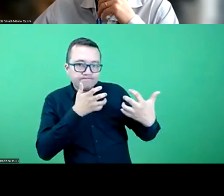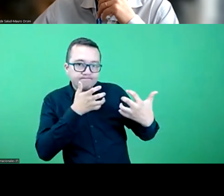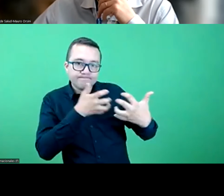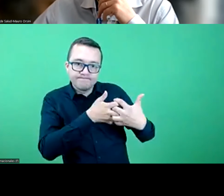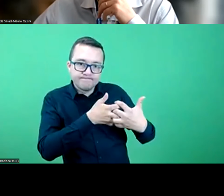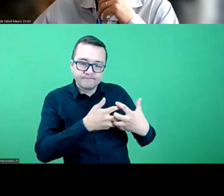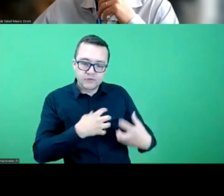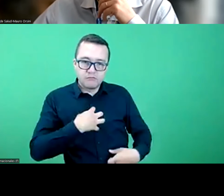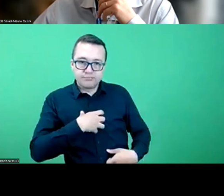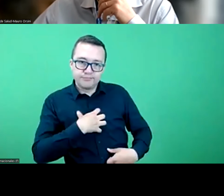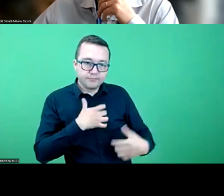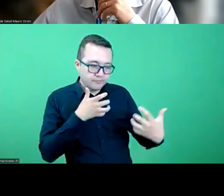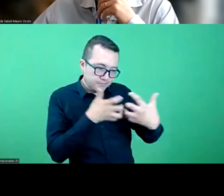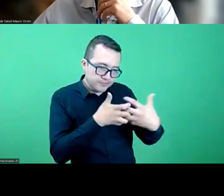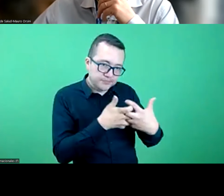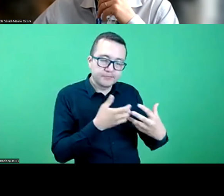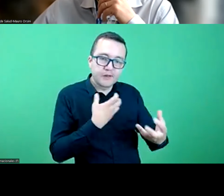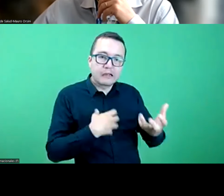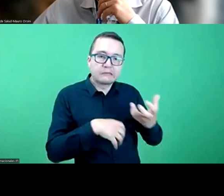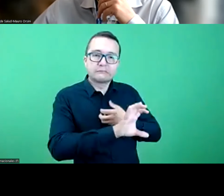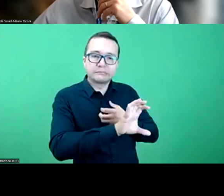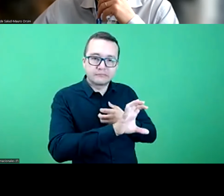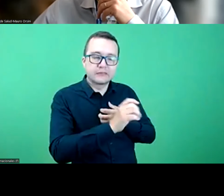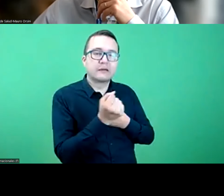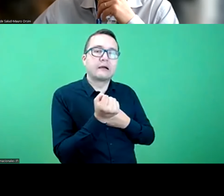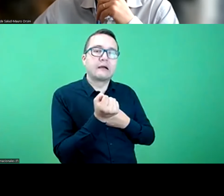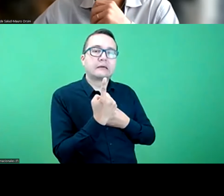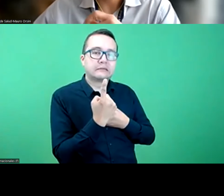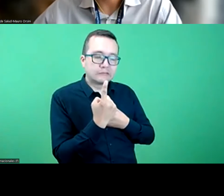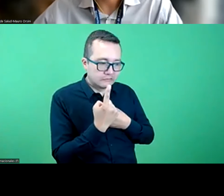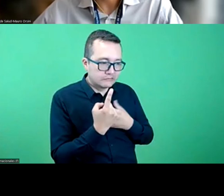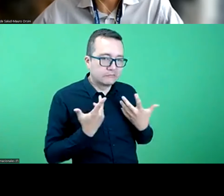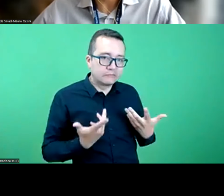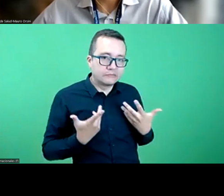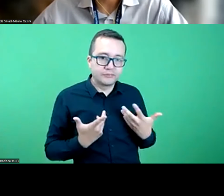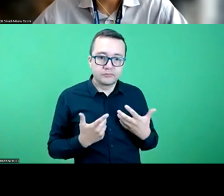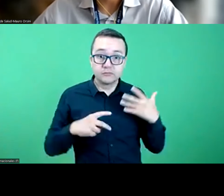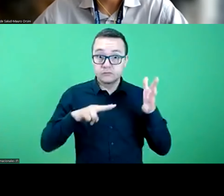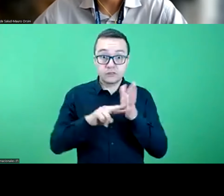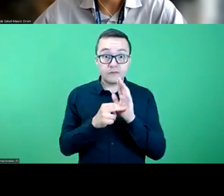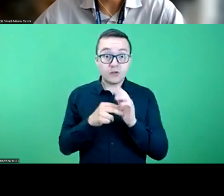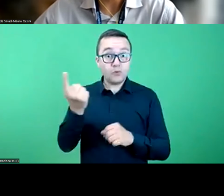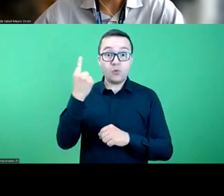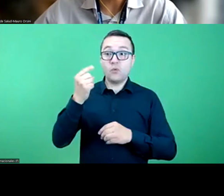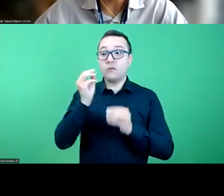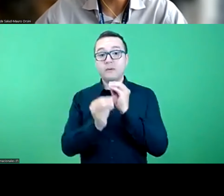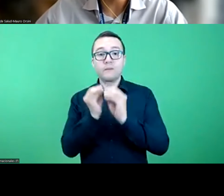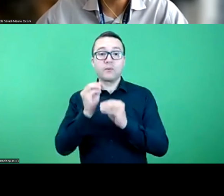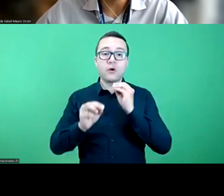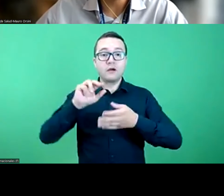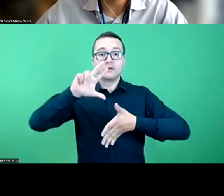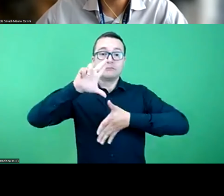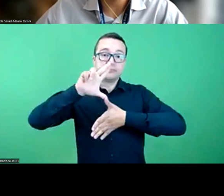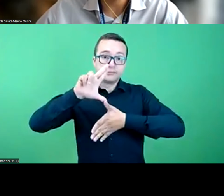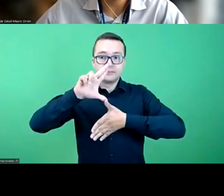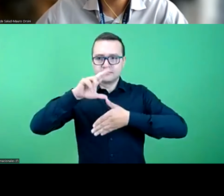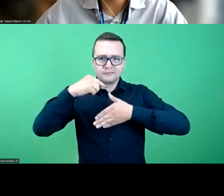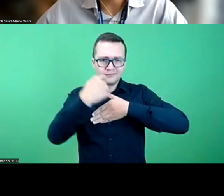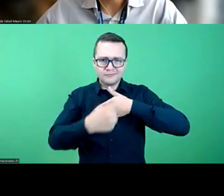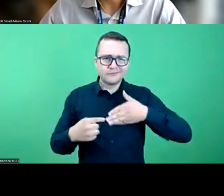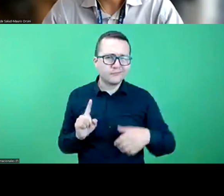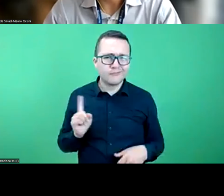pues ejemplifica cómo la seguridad del paciente no es solo un problema en nuestra región, en las Américas, es global, y cómo dar voz a los